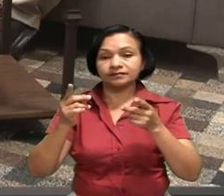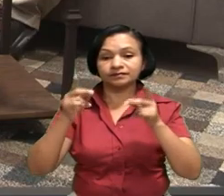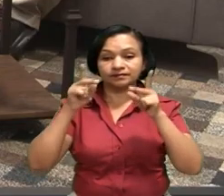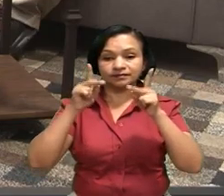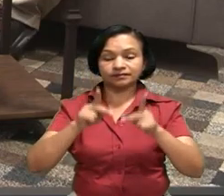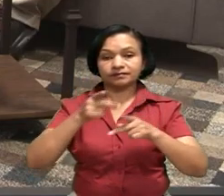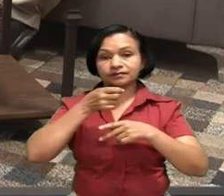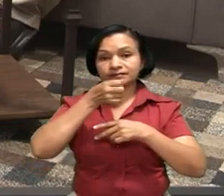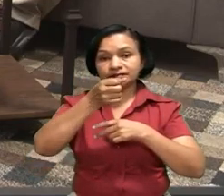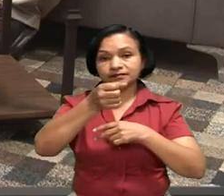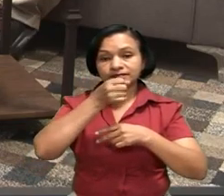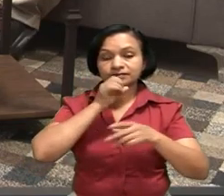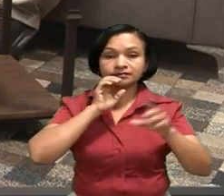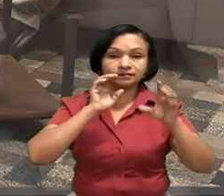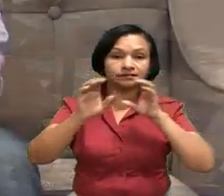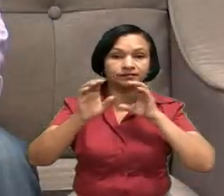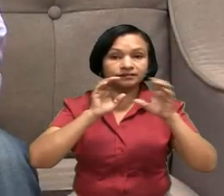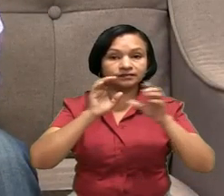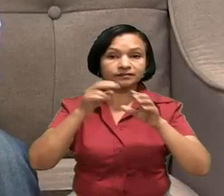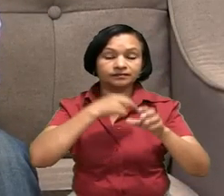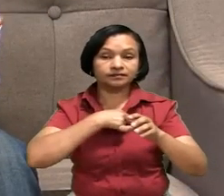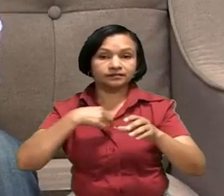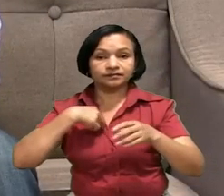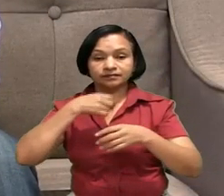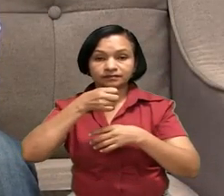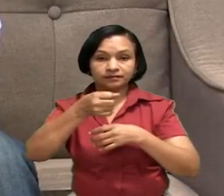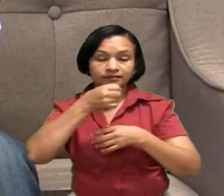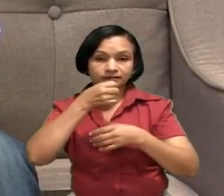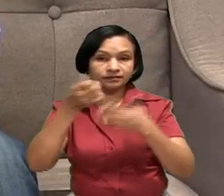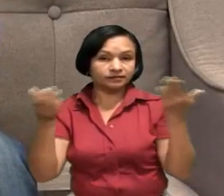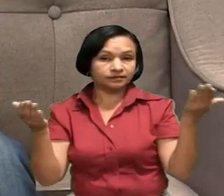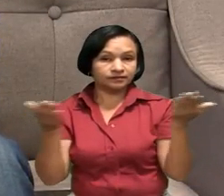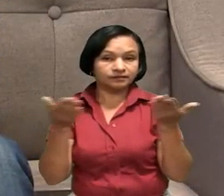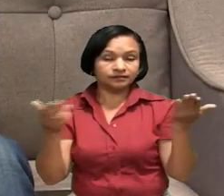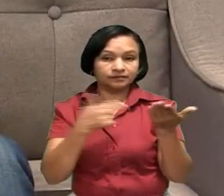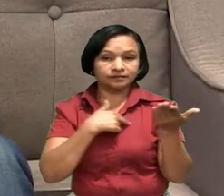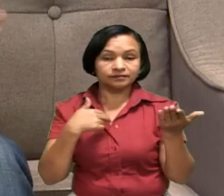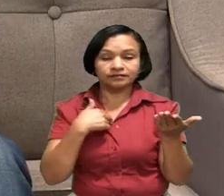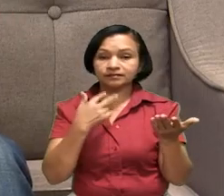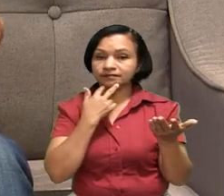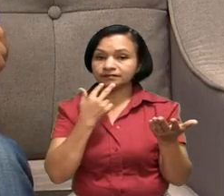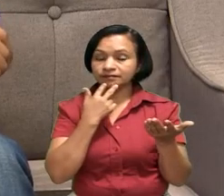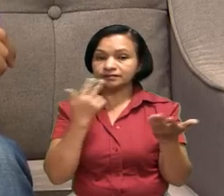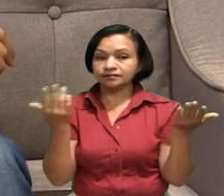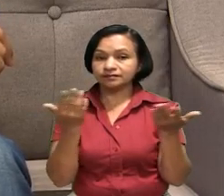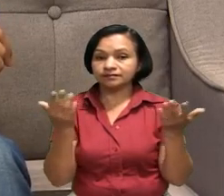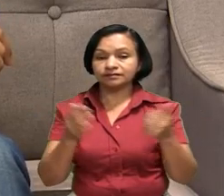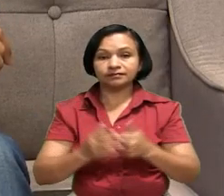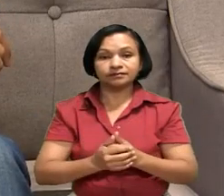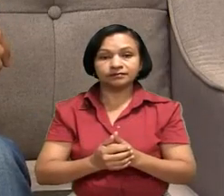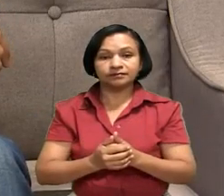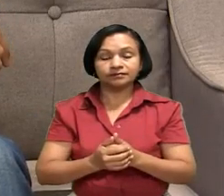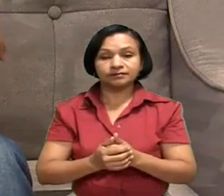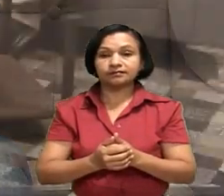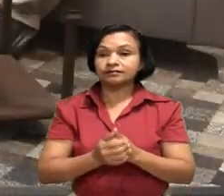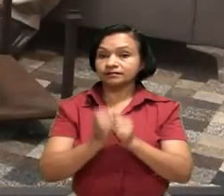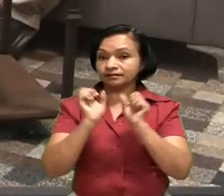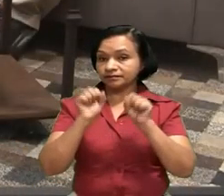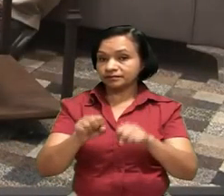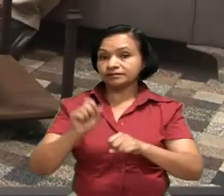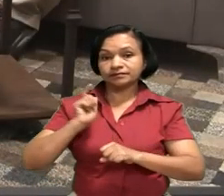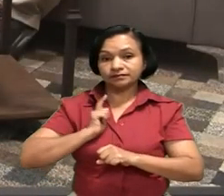o los medios de comunicación o el que hace periodismo el rating es decir si no tener rating de repente pues estás muy